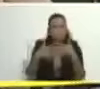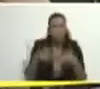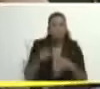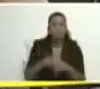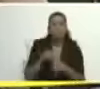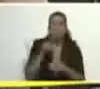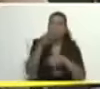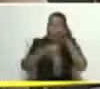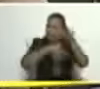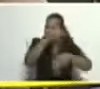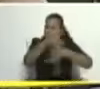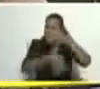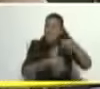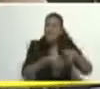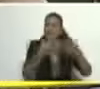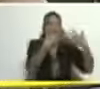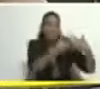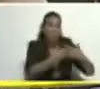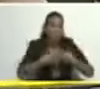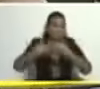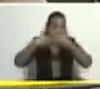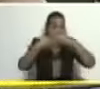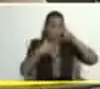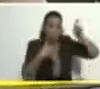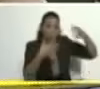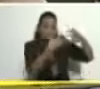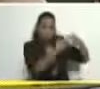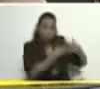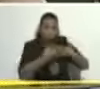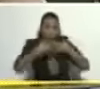United States of America. Estados Unidos